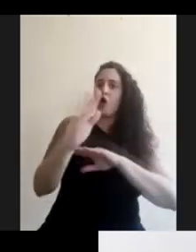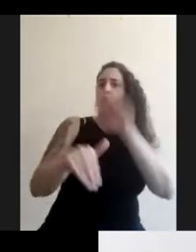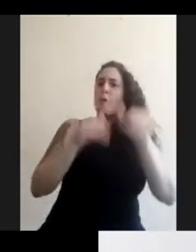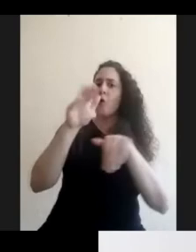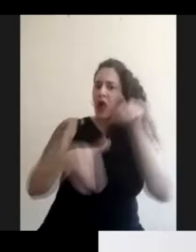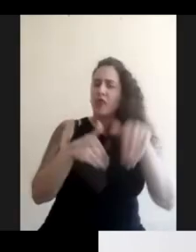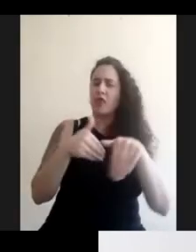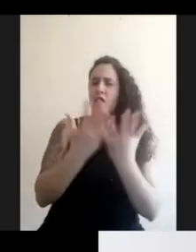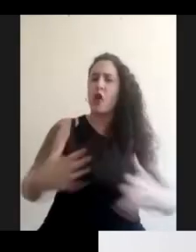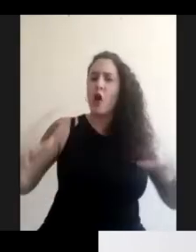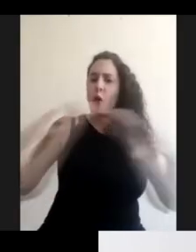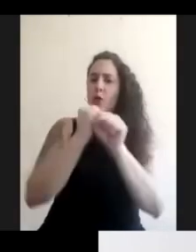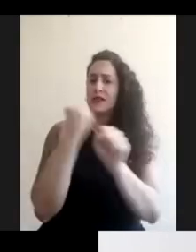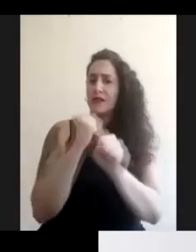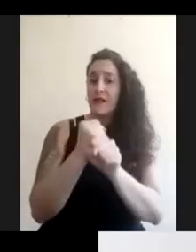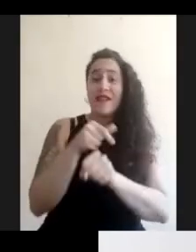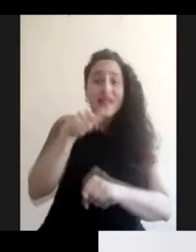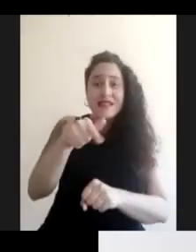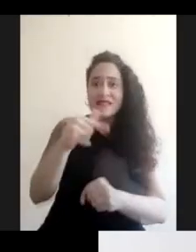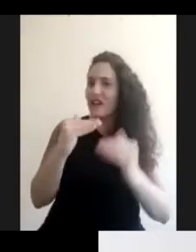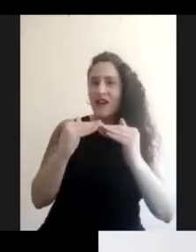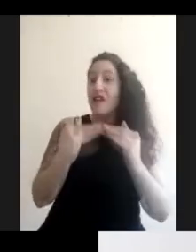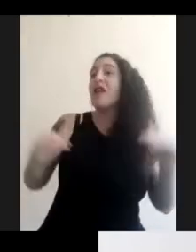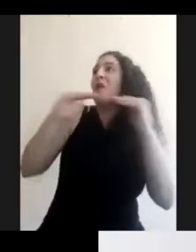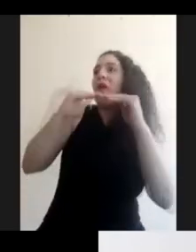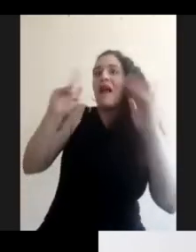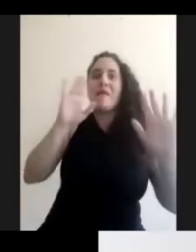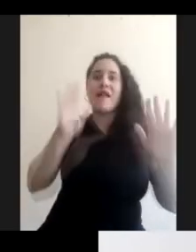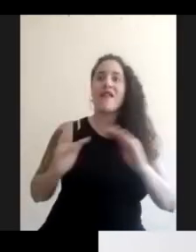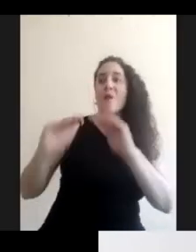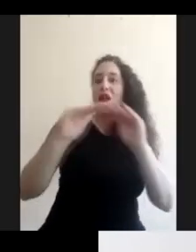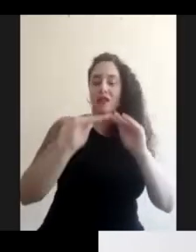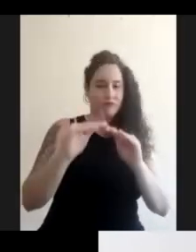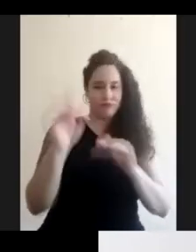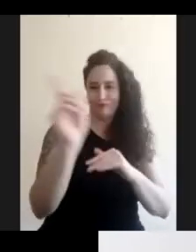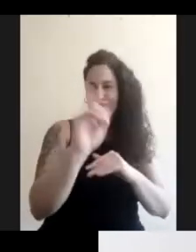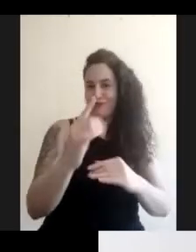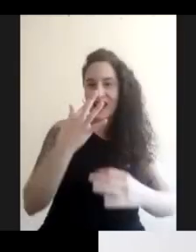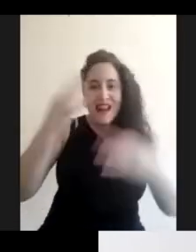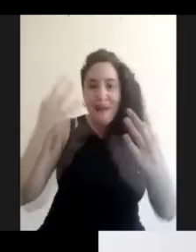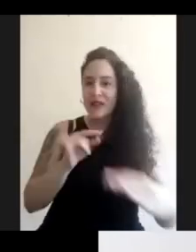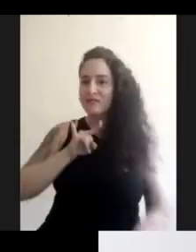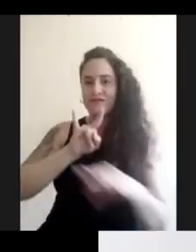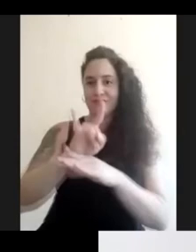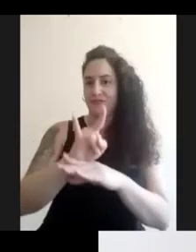desigualitaria y es una bolsa engañosa, y la ha vendido como la solución para nuestro colectivo y para nuestra problemática cuando es falso.